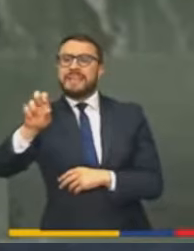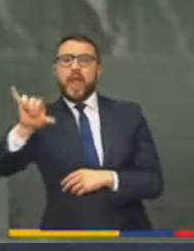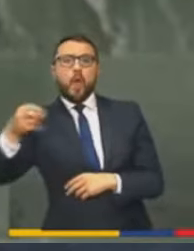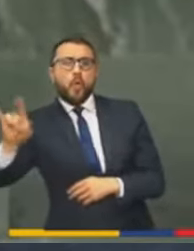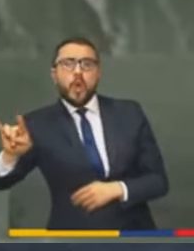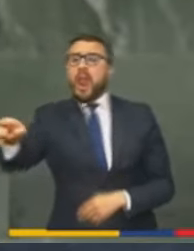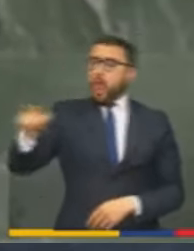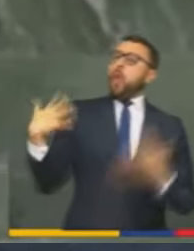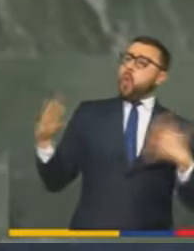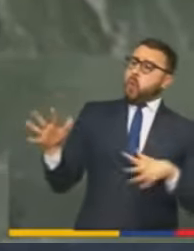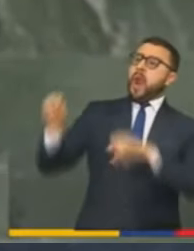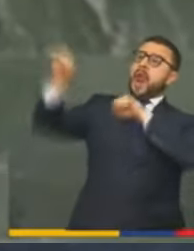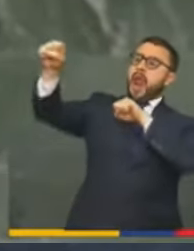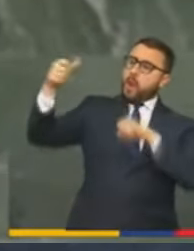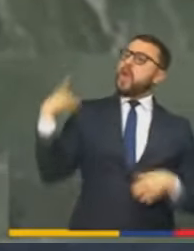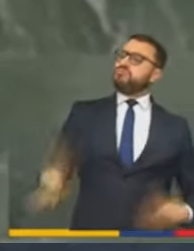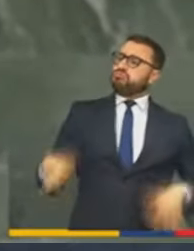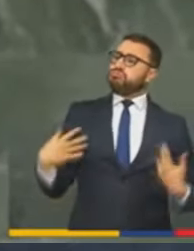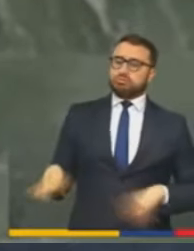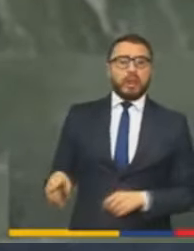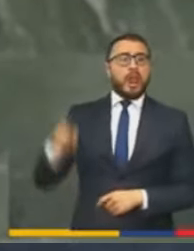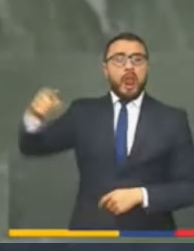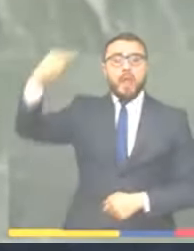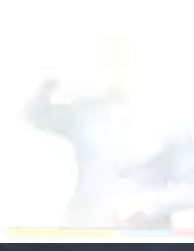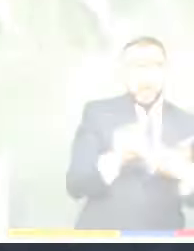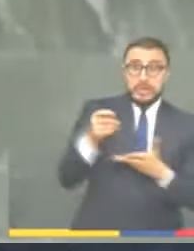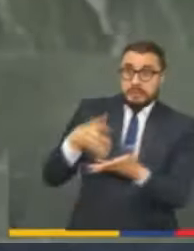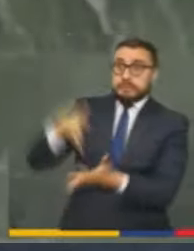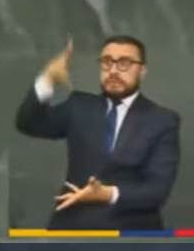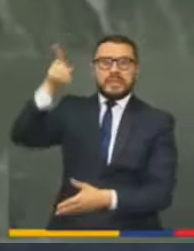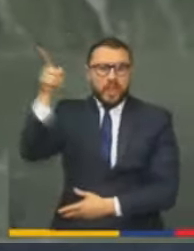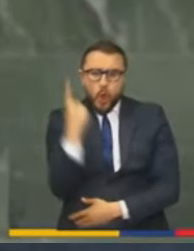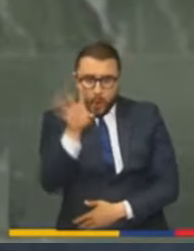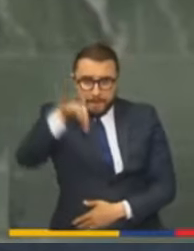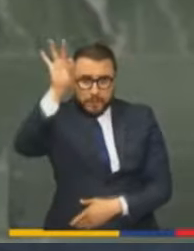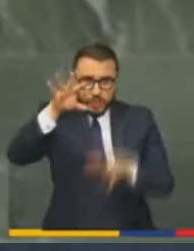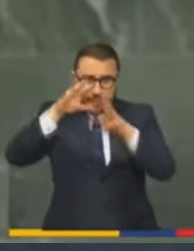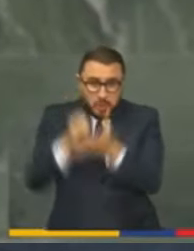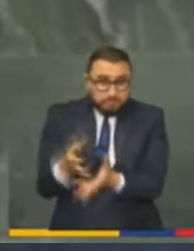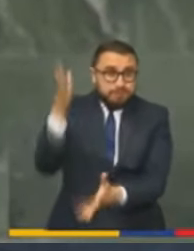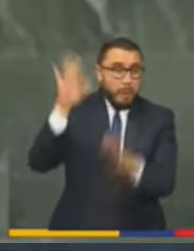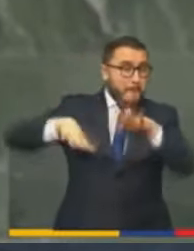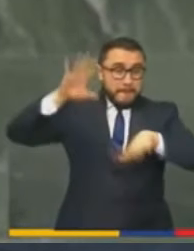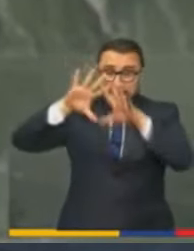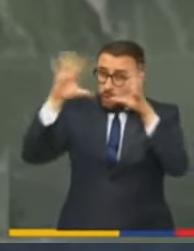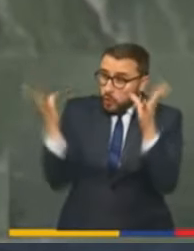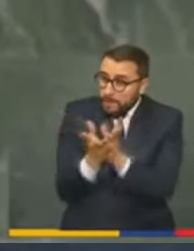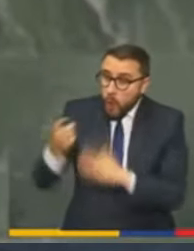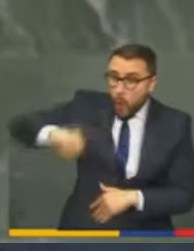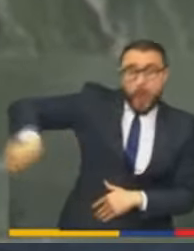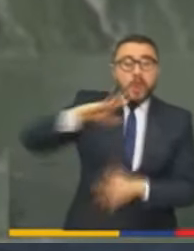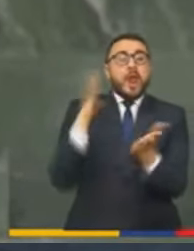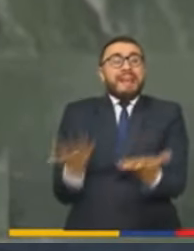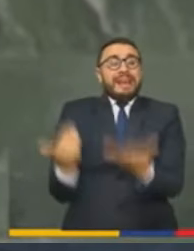de mostrar que los pueblos se destruyen bajo las bombas. El 1% más rico de la humanidad es